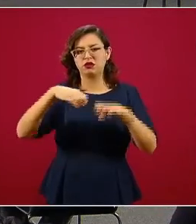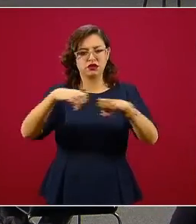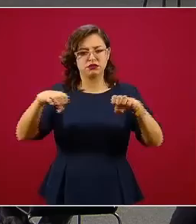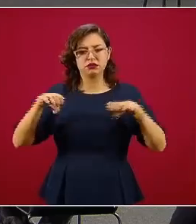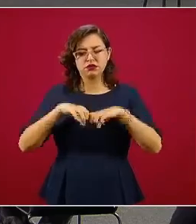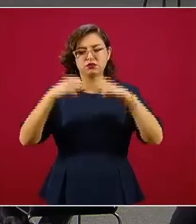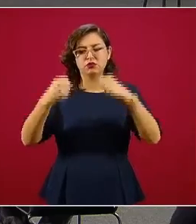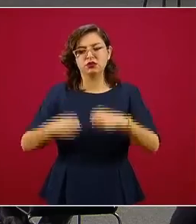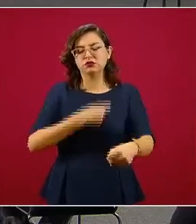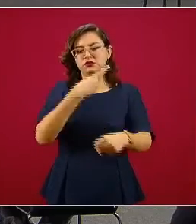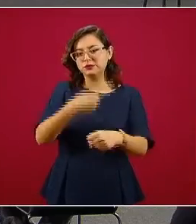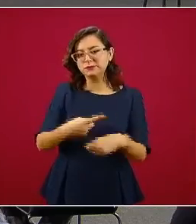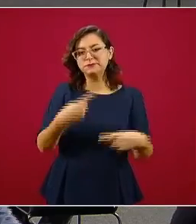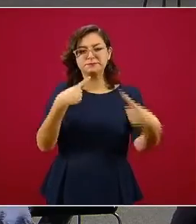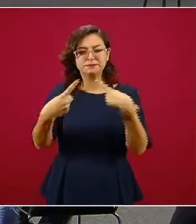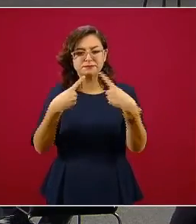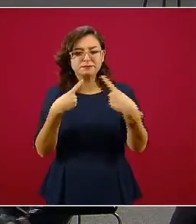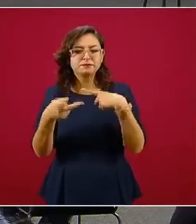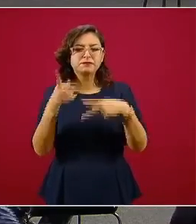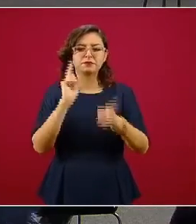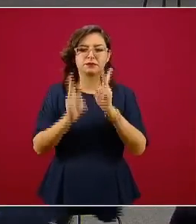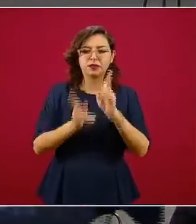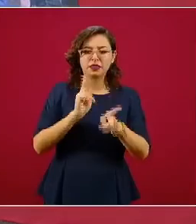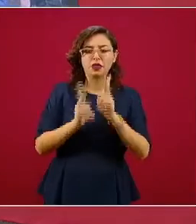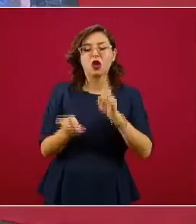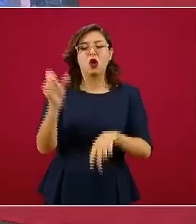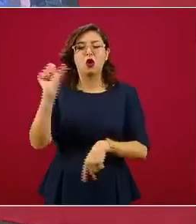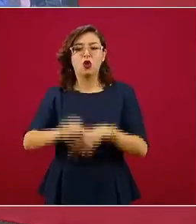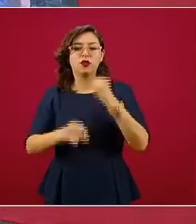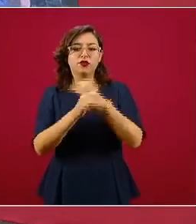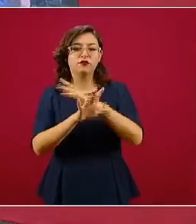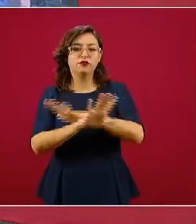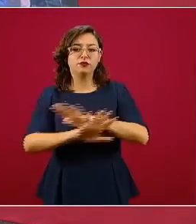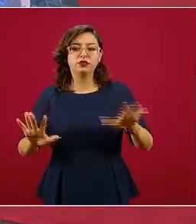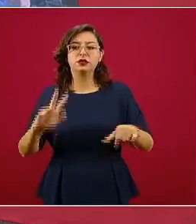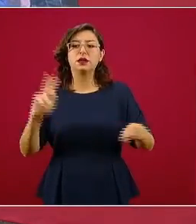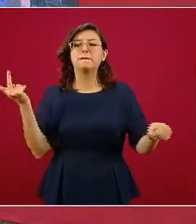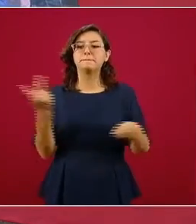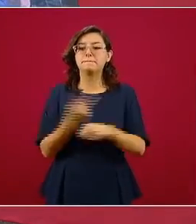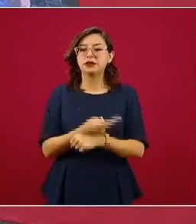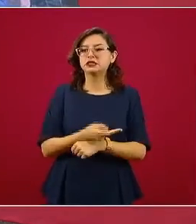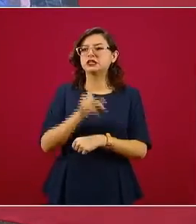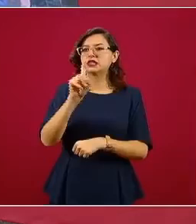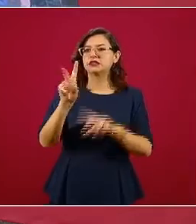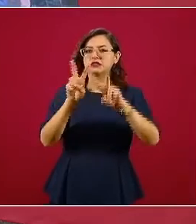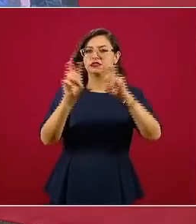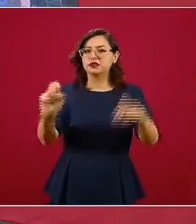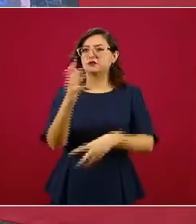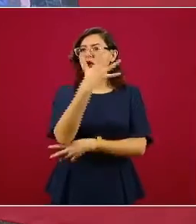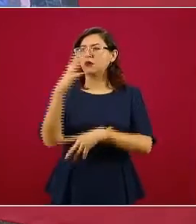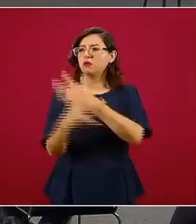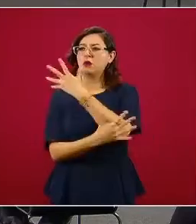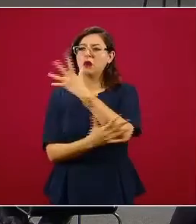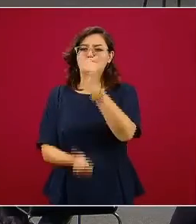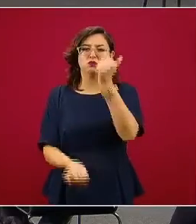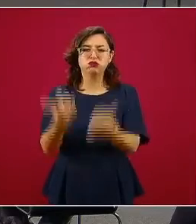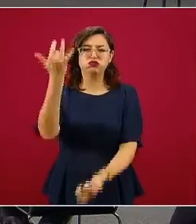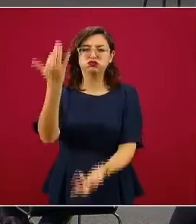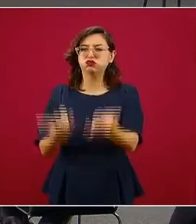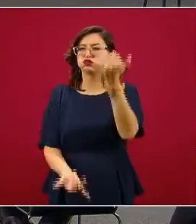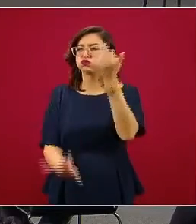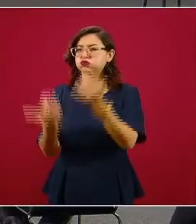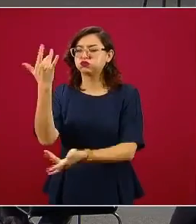y, como lo ha pedido el presidente, informaremos el día de hoy sobre la situación que guardan los incendios forestales en nuestro país y